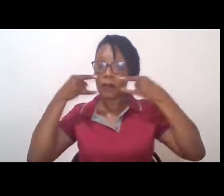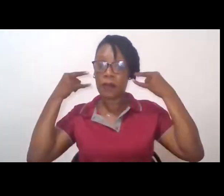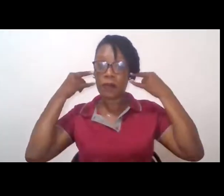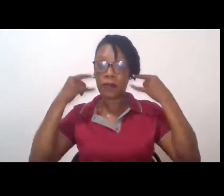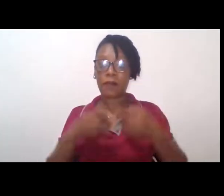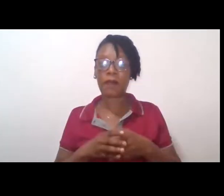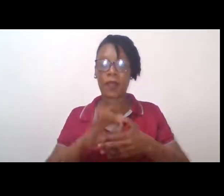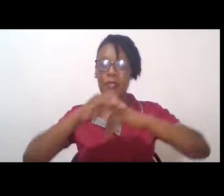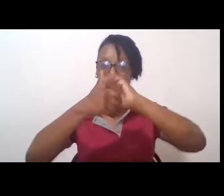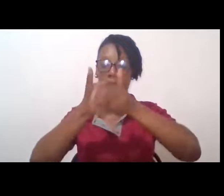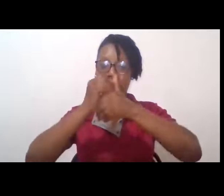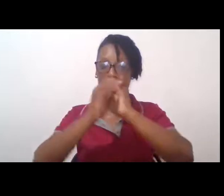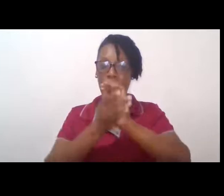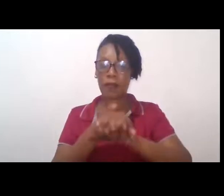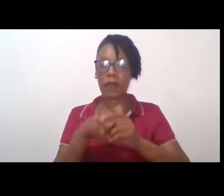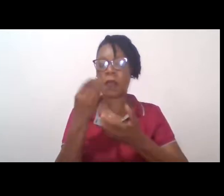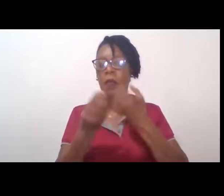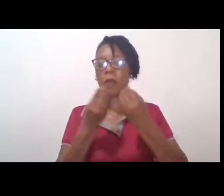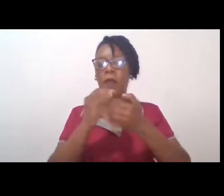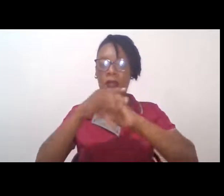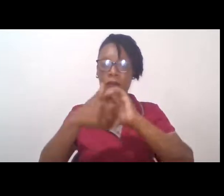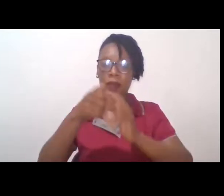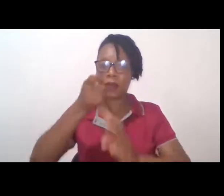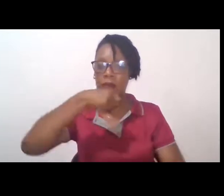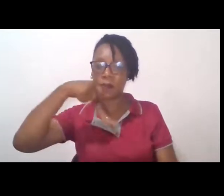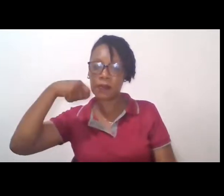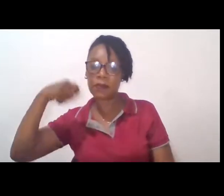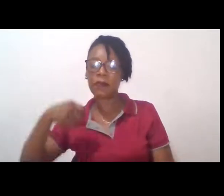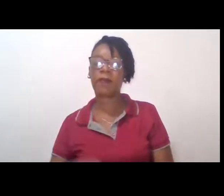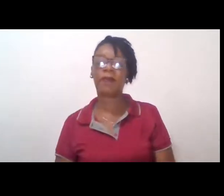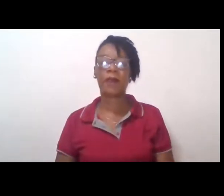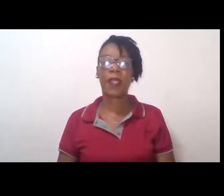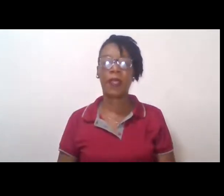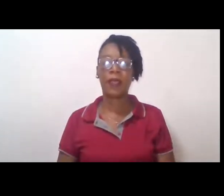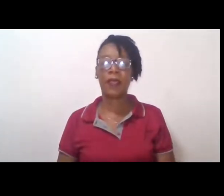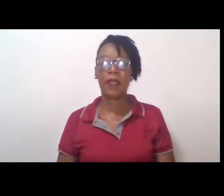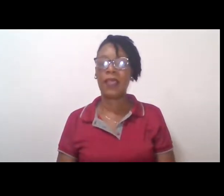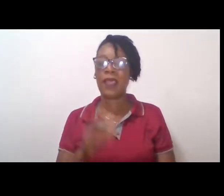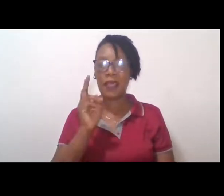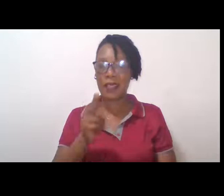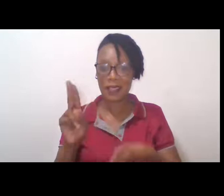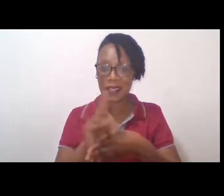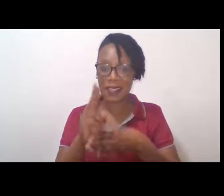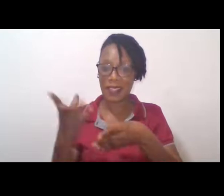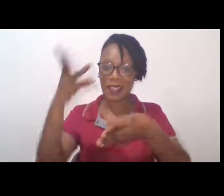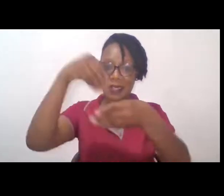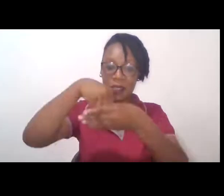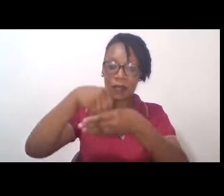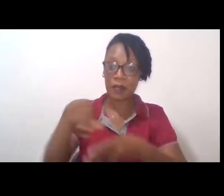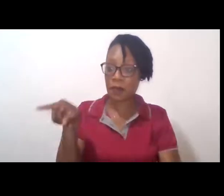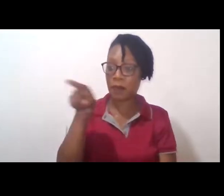el lavado de manos, cómo debemos lavar los dos dientes. Puedo utilizarlo inclusive a la hora de la integración con